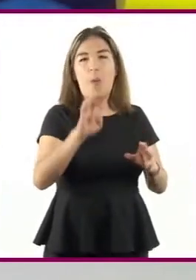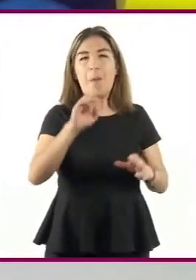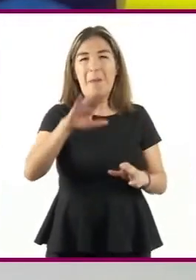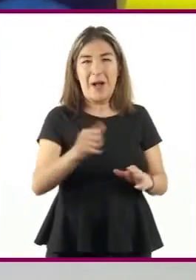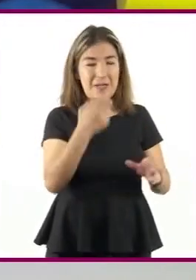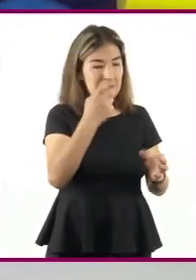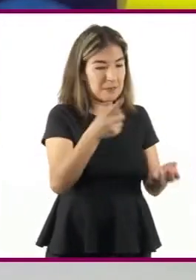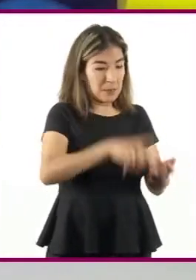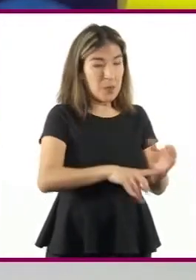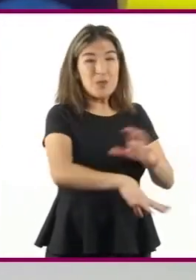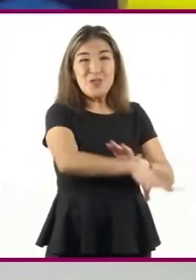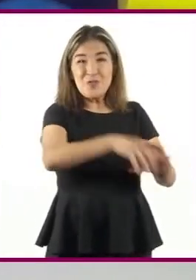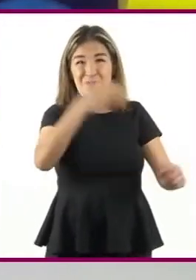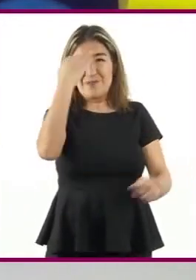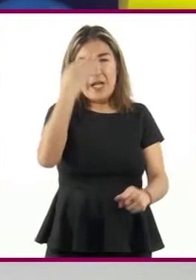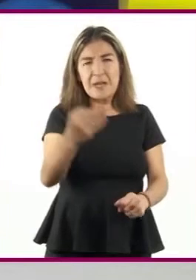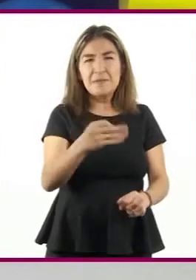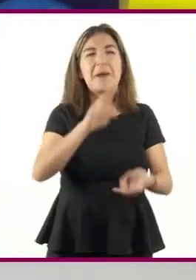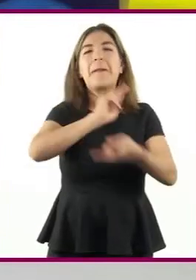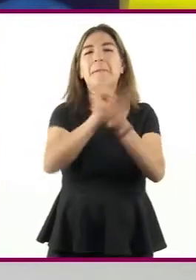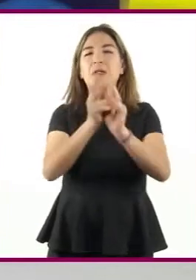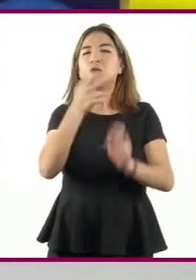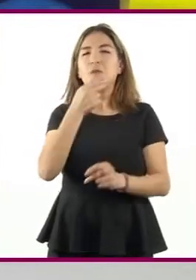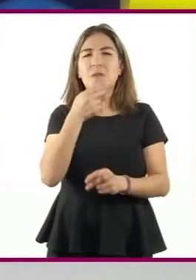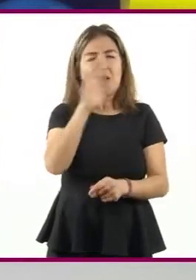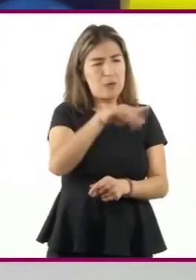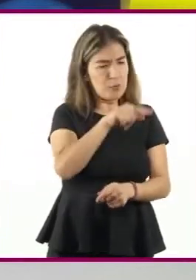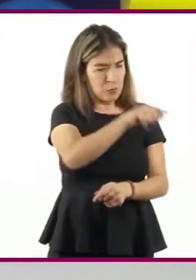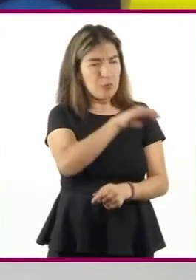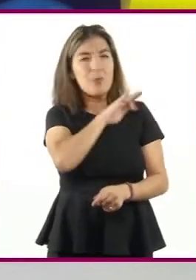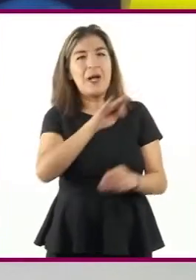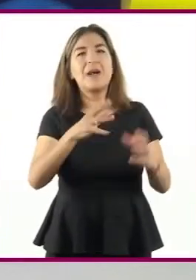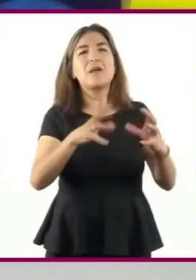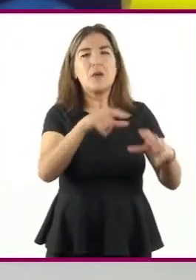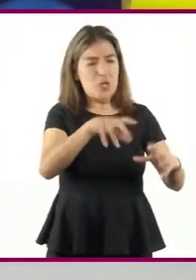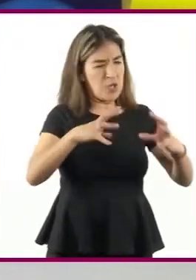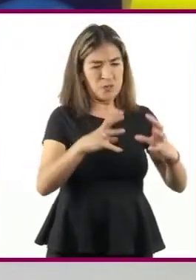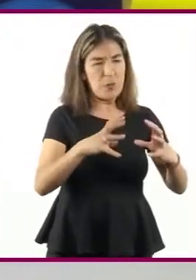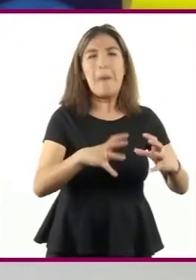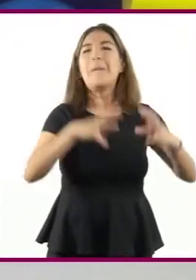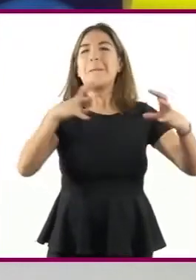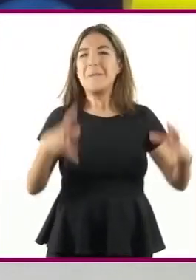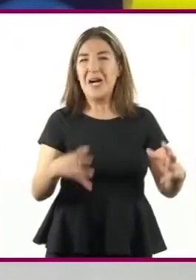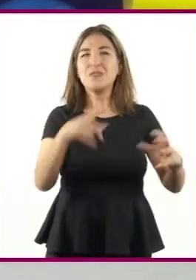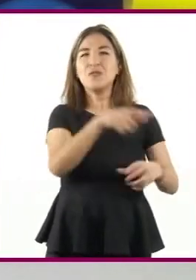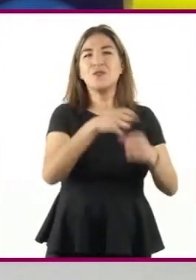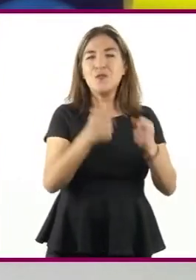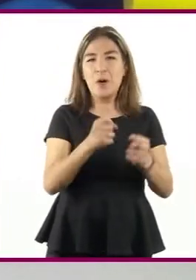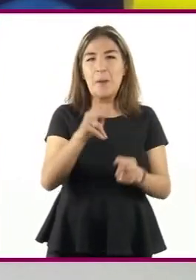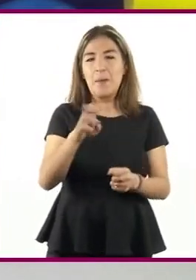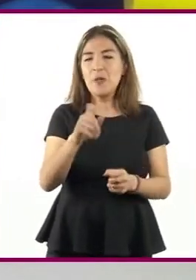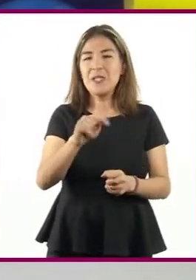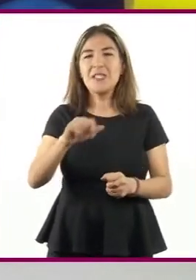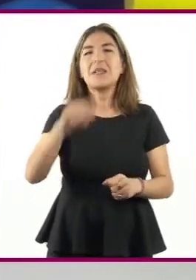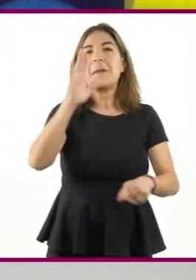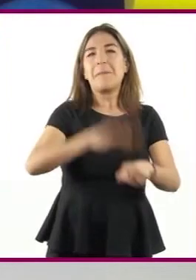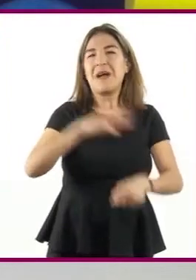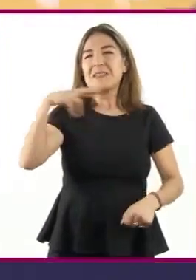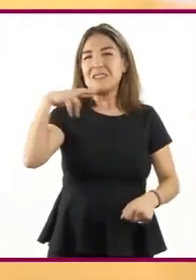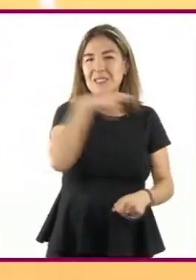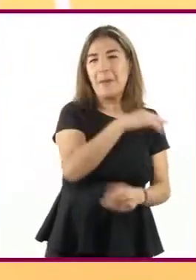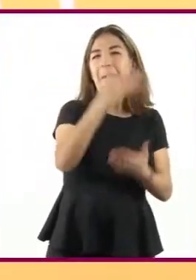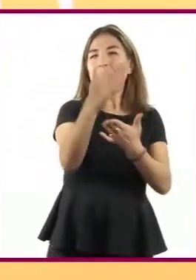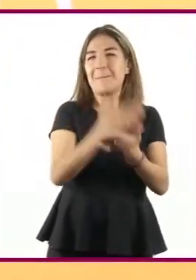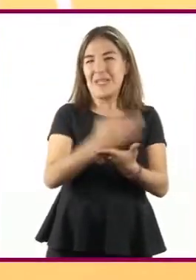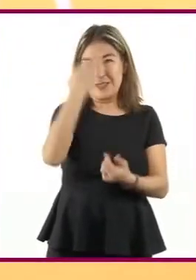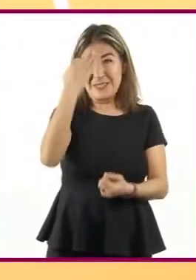tiempo. Entonces un vecino le comentó que si conseguía una bomba con más potencia, podía sacar todo el agua en menos tiempo. Ese